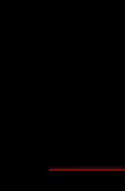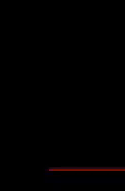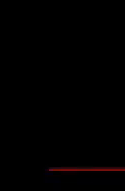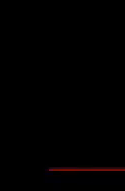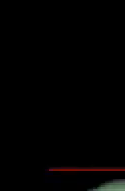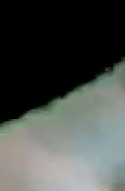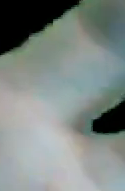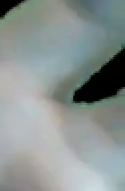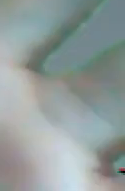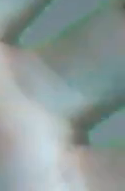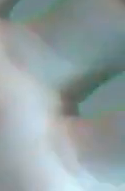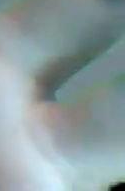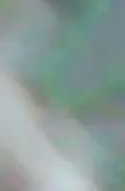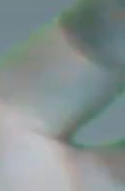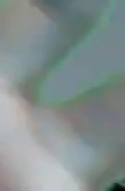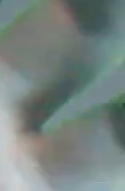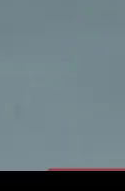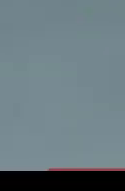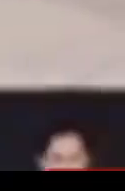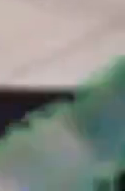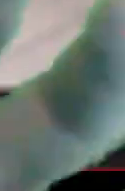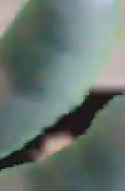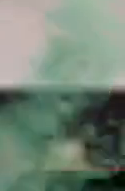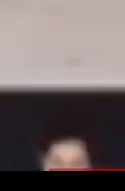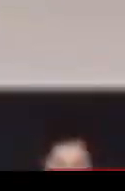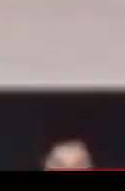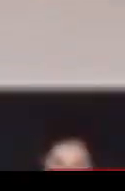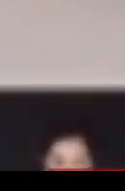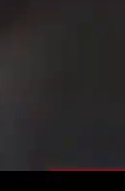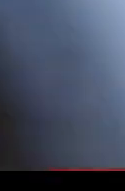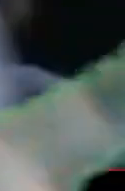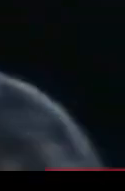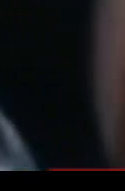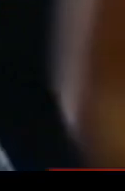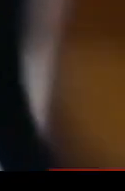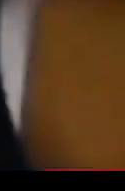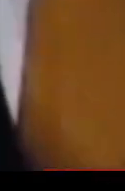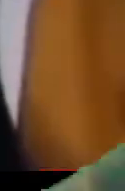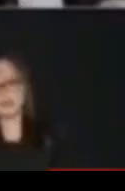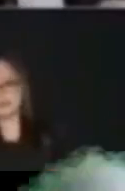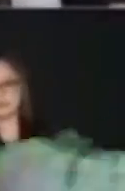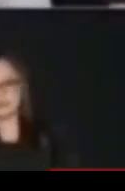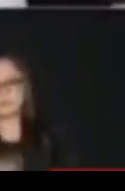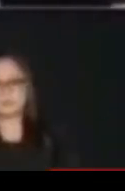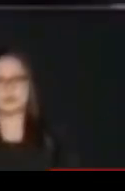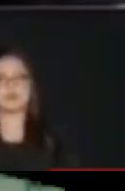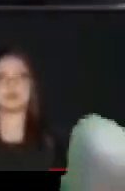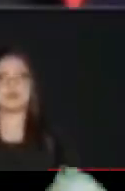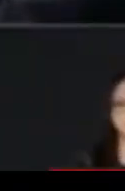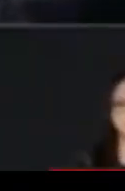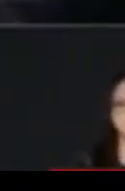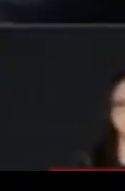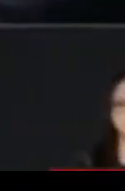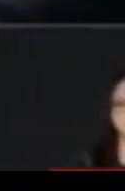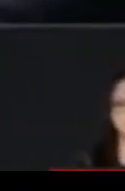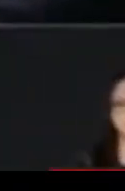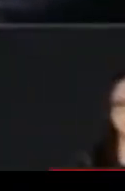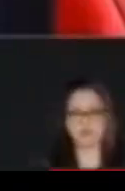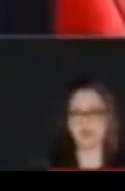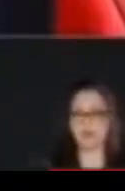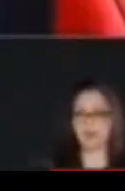la importación de petróleo y de gasolina y aún así pueden seguir viviendo como